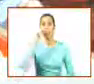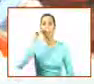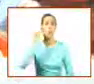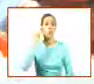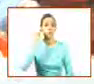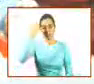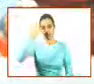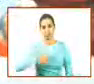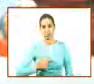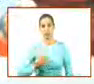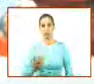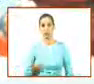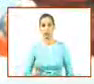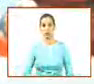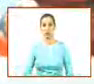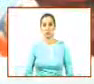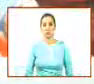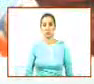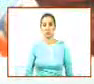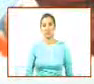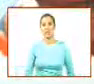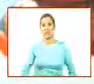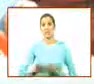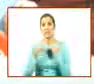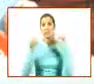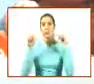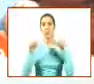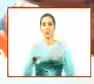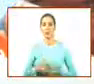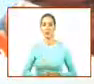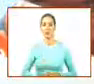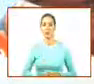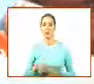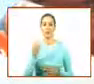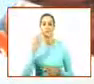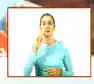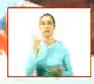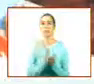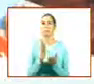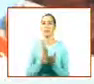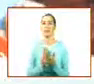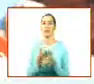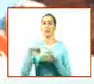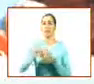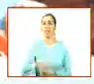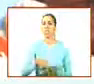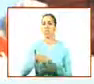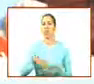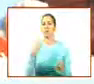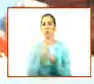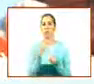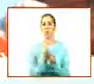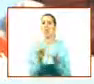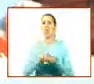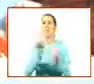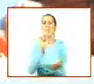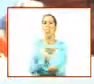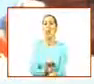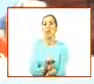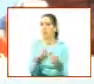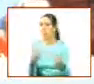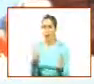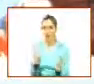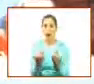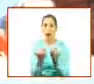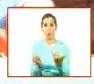hombre de incluso de esa visión esclavizante del trabajo y ponerlo en condiciones